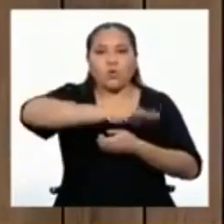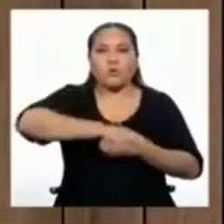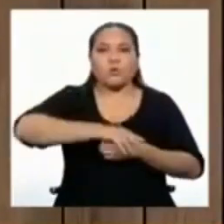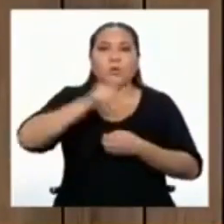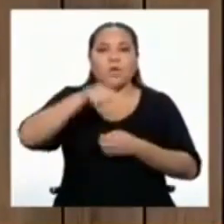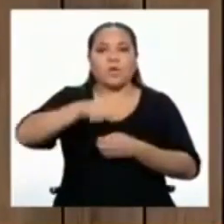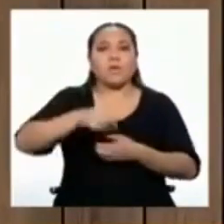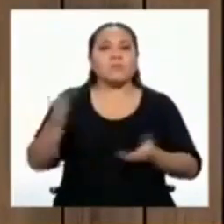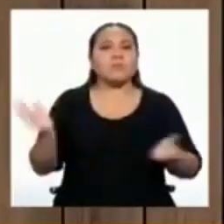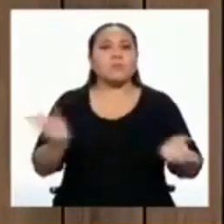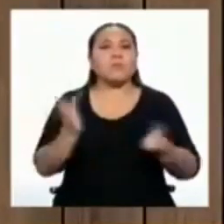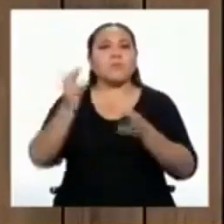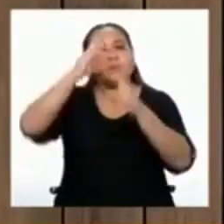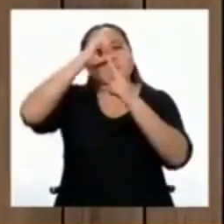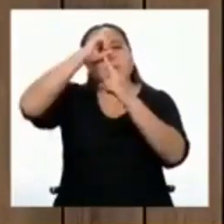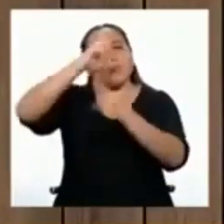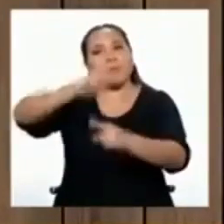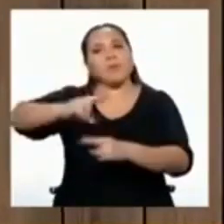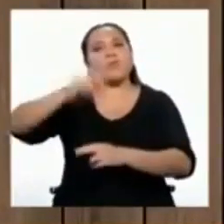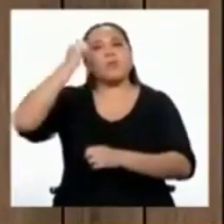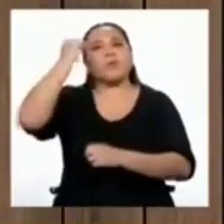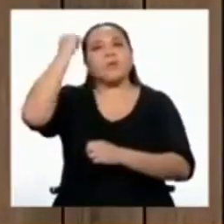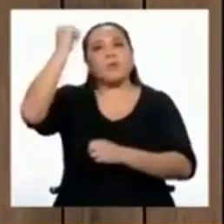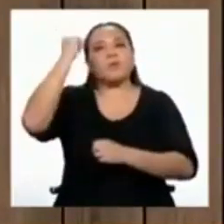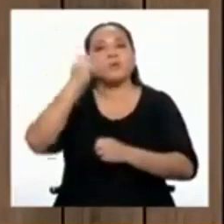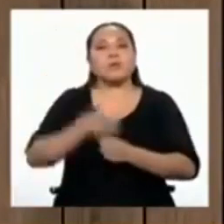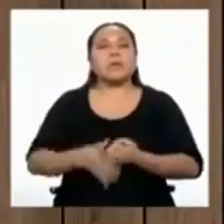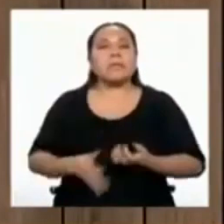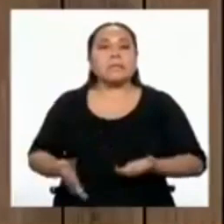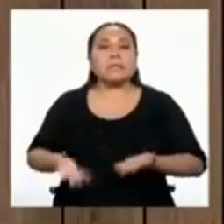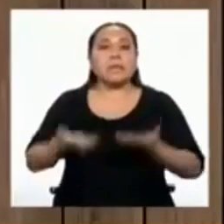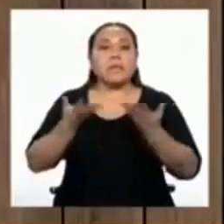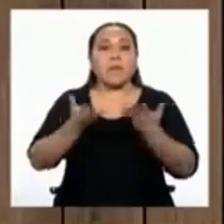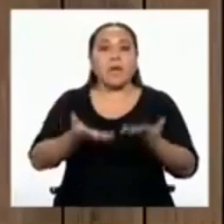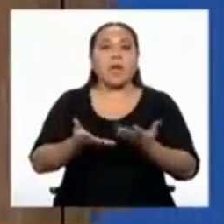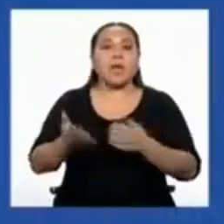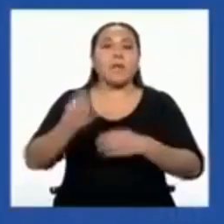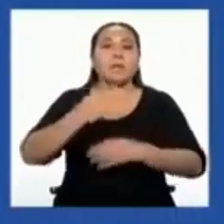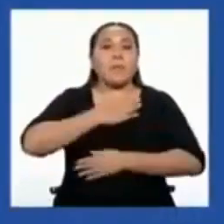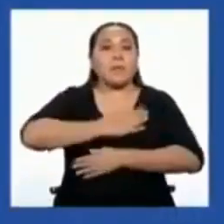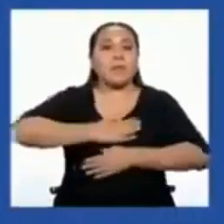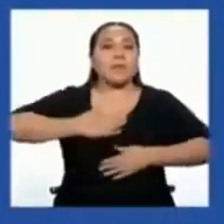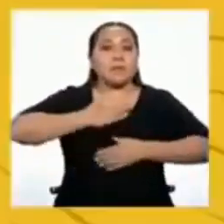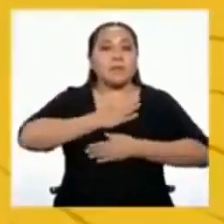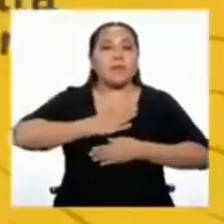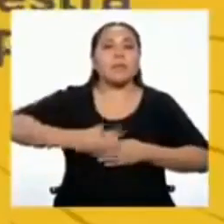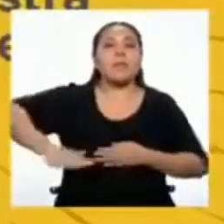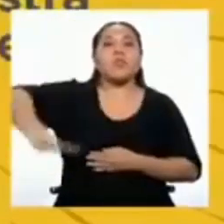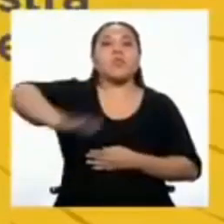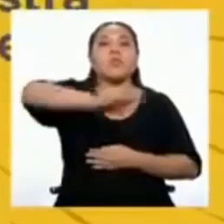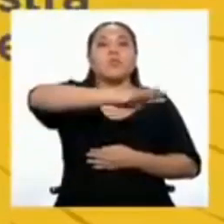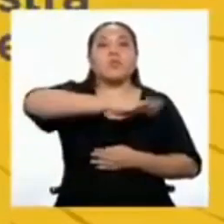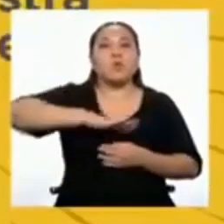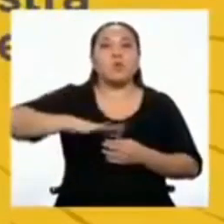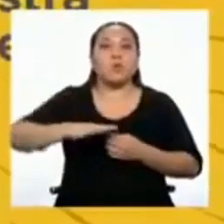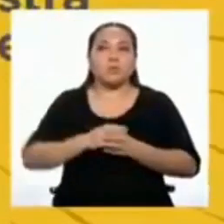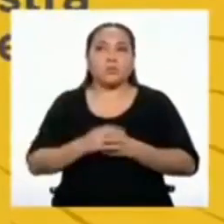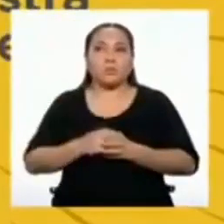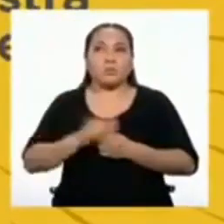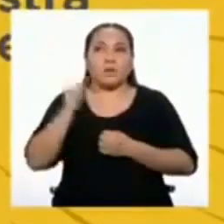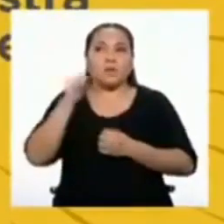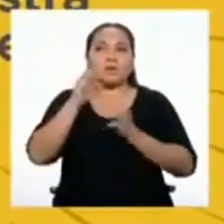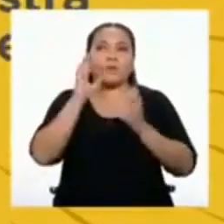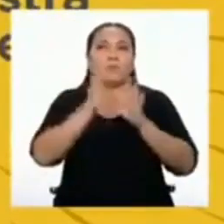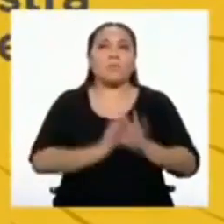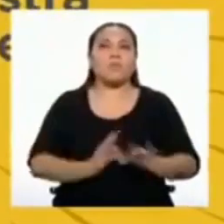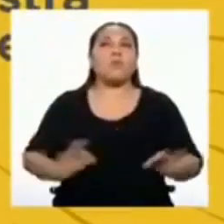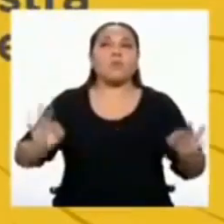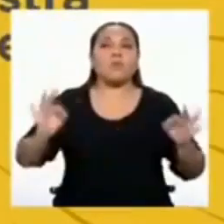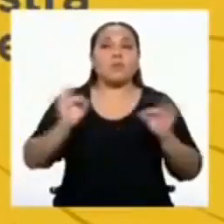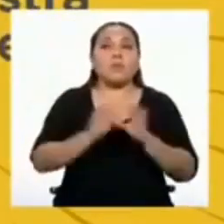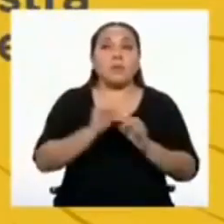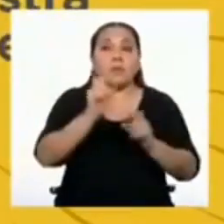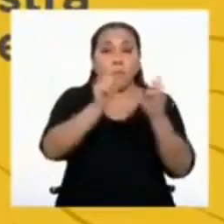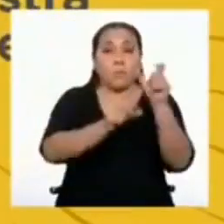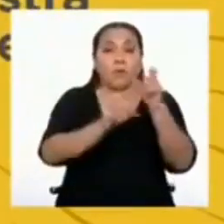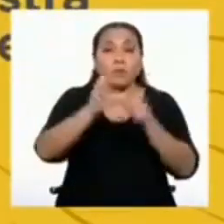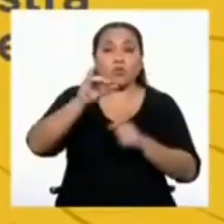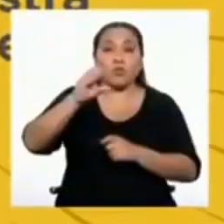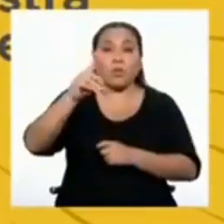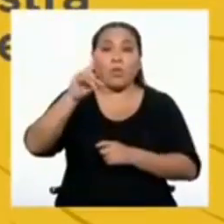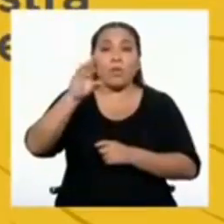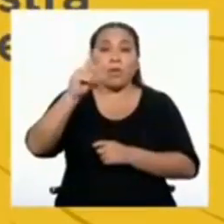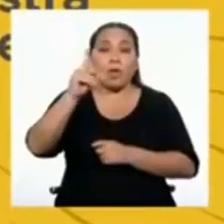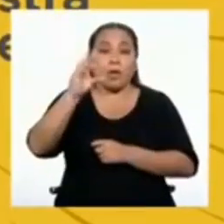el respeto de los derechos y se vele por el bienestar de todas y todos. Es importante que como ciudadanos